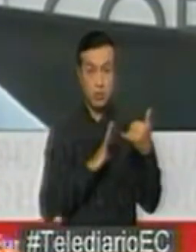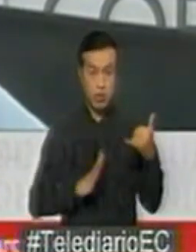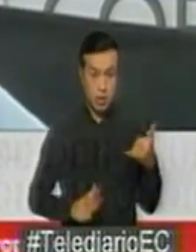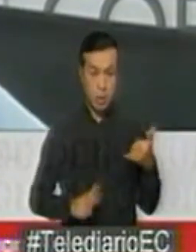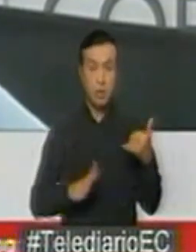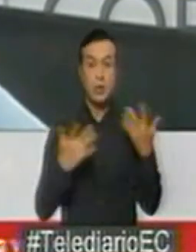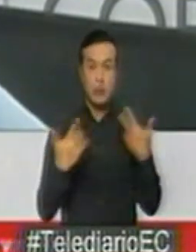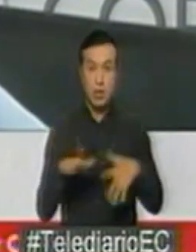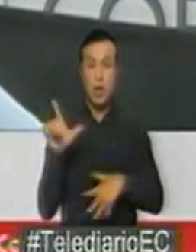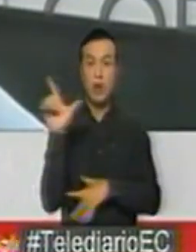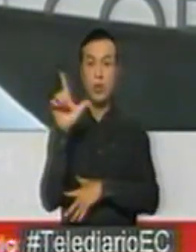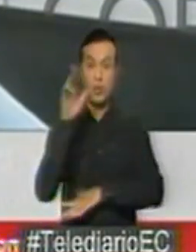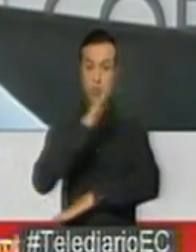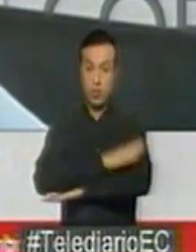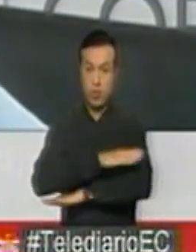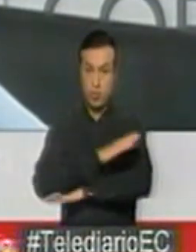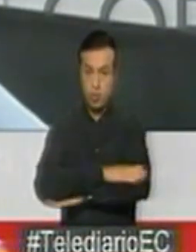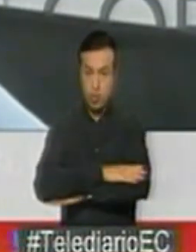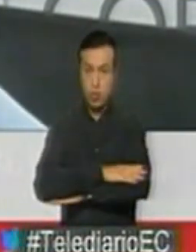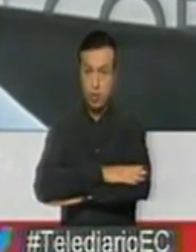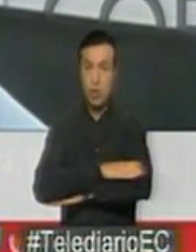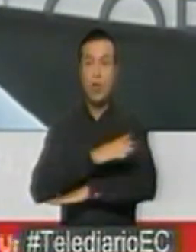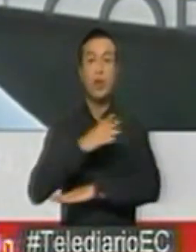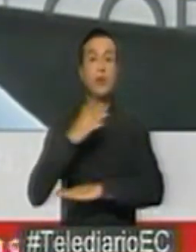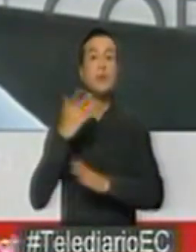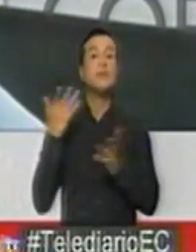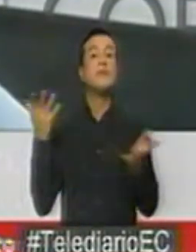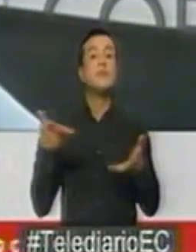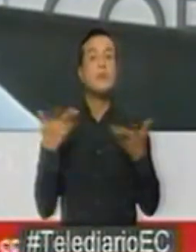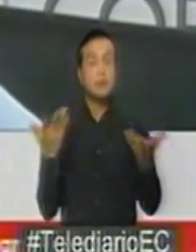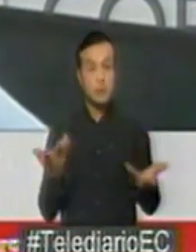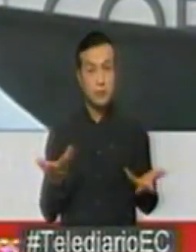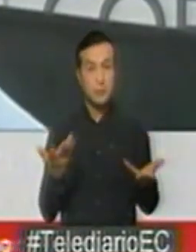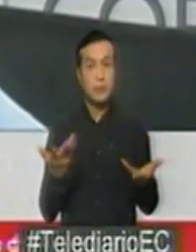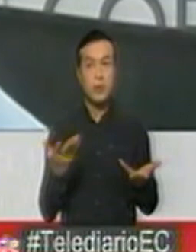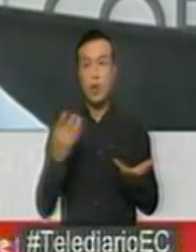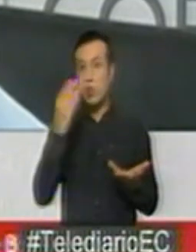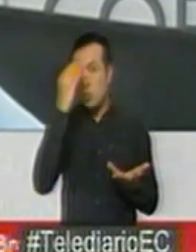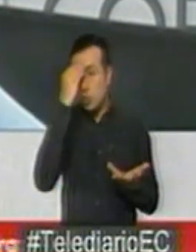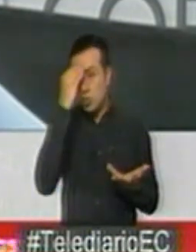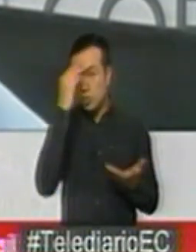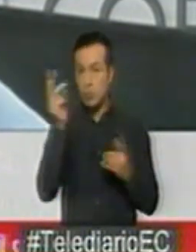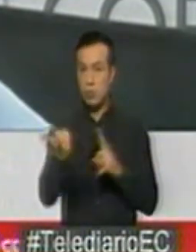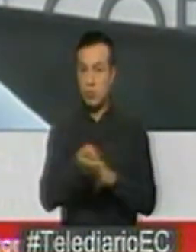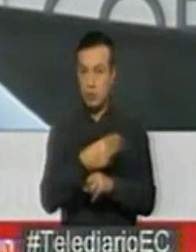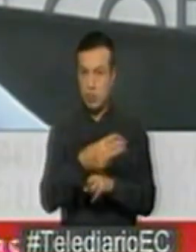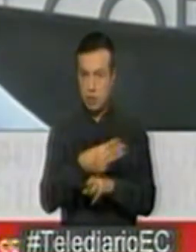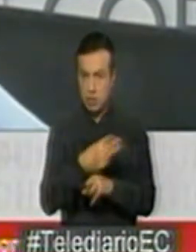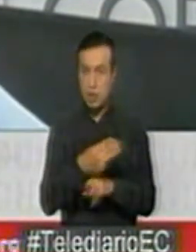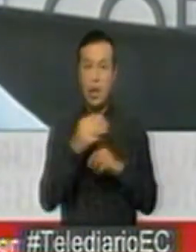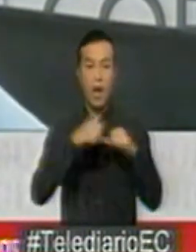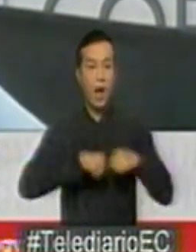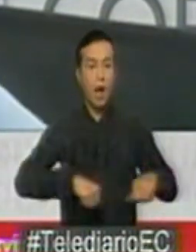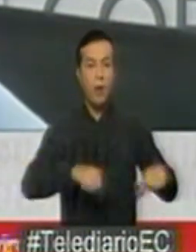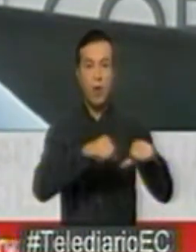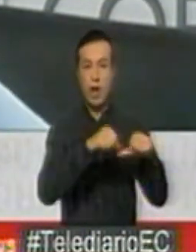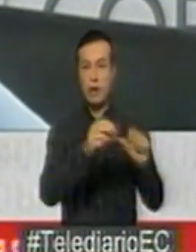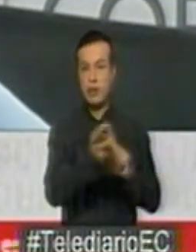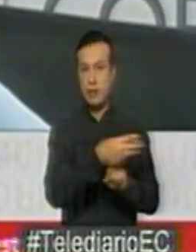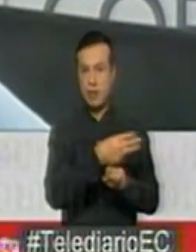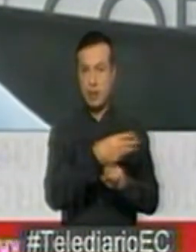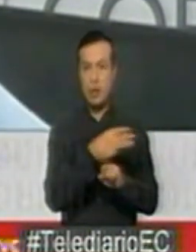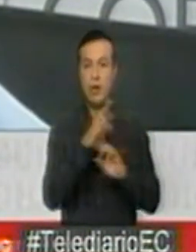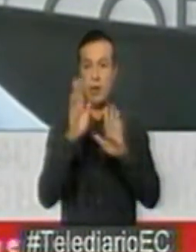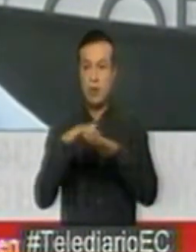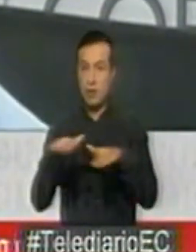la plataforma Microsoft Office 365 que nos permitirá tener educación virtual, crear las aulas virtuales y que todo el